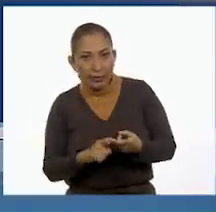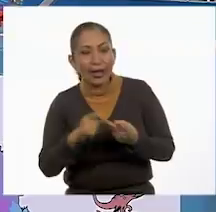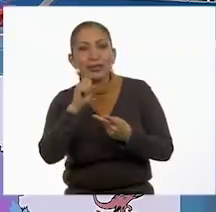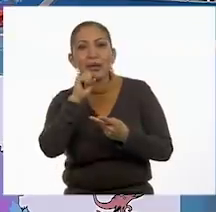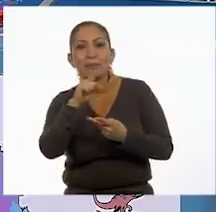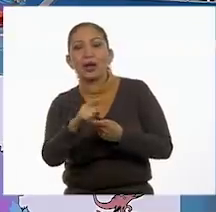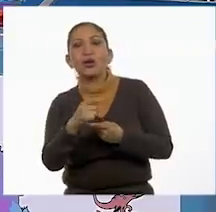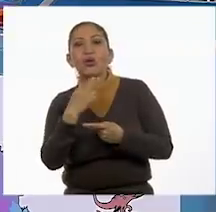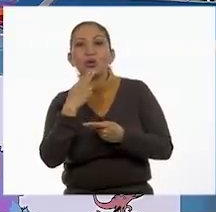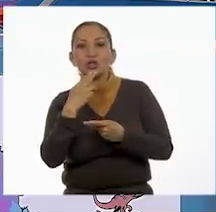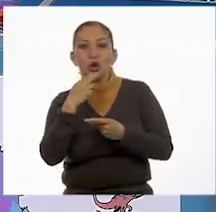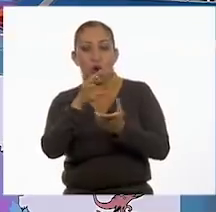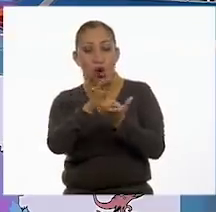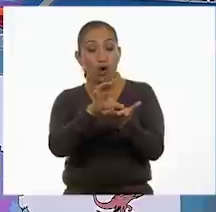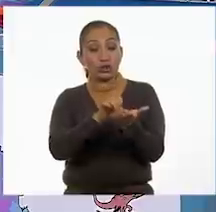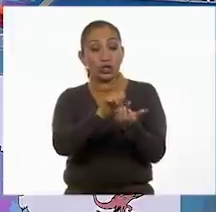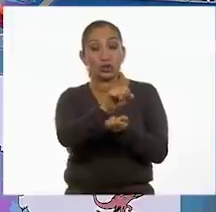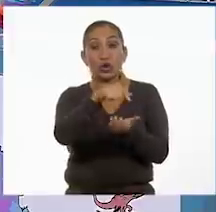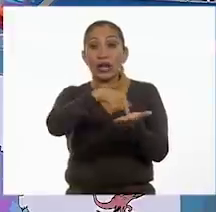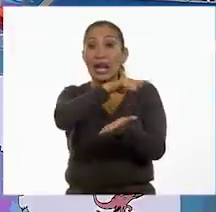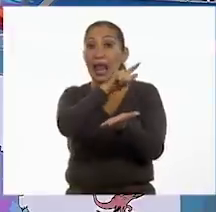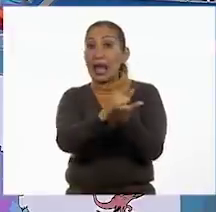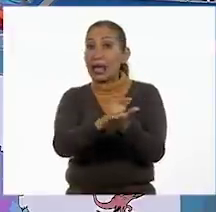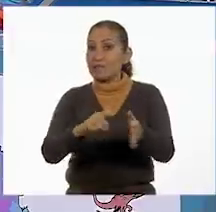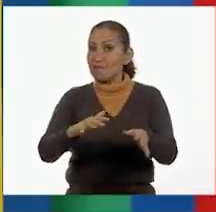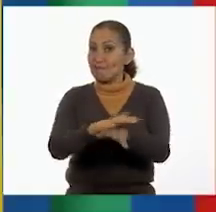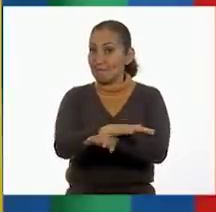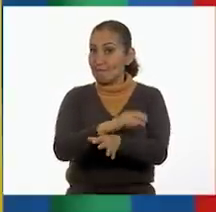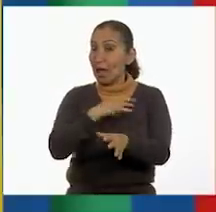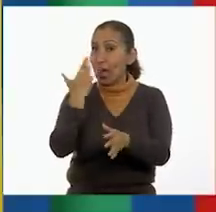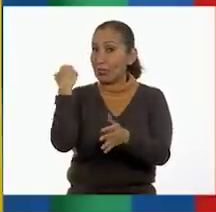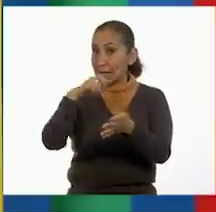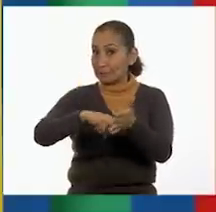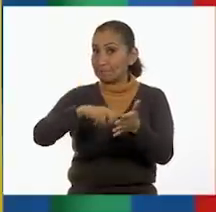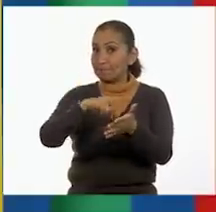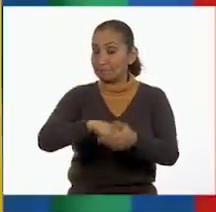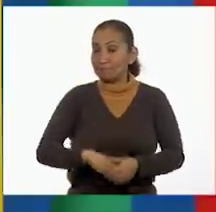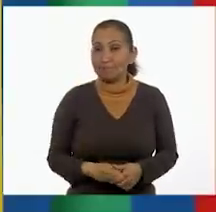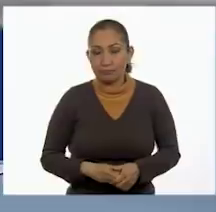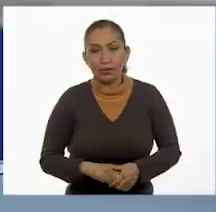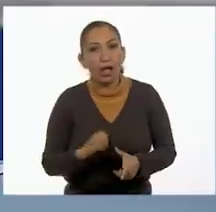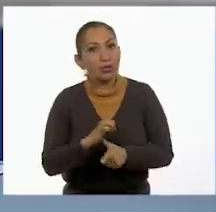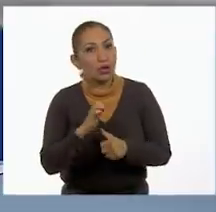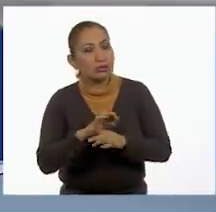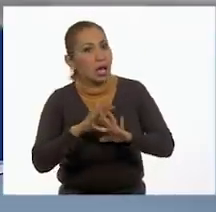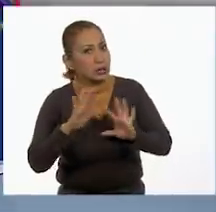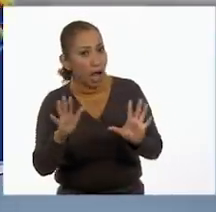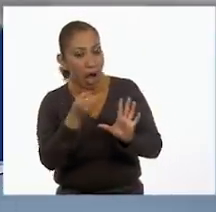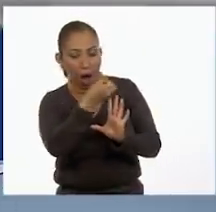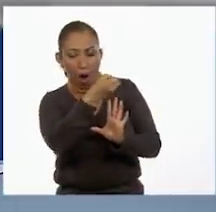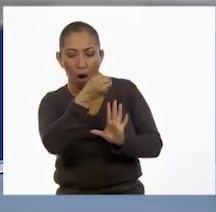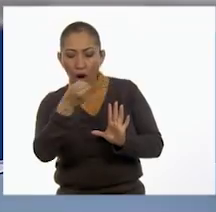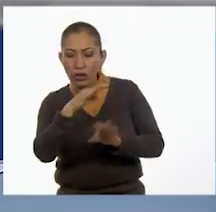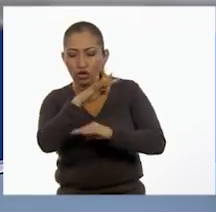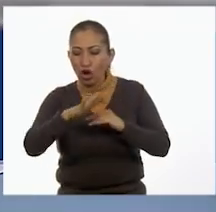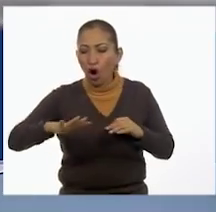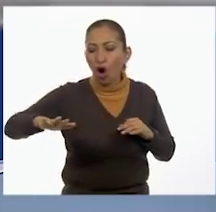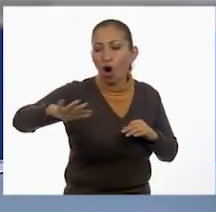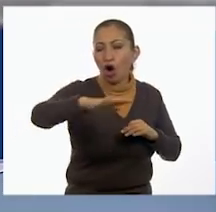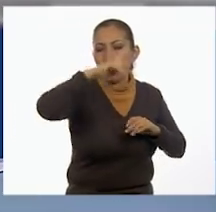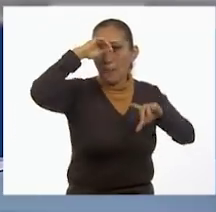y la aplicación de la Constitución y las leyes de reforma. Entonces ya podría ponerse en orden todo